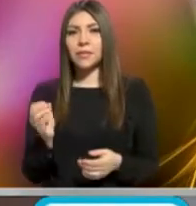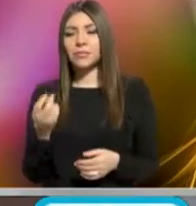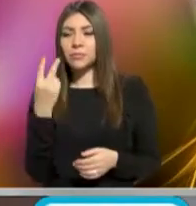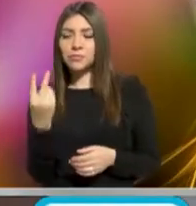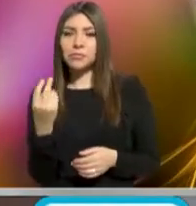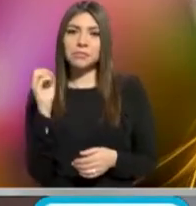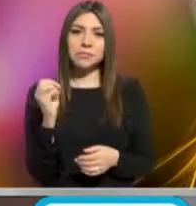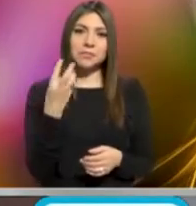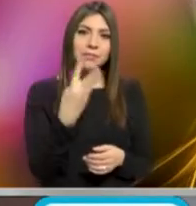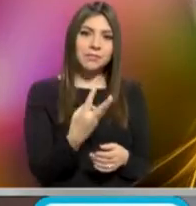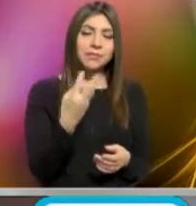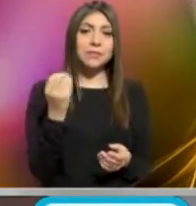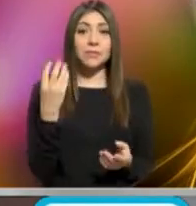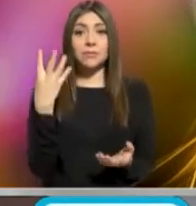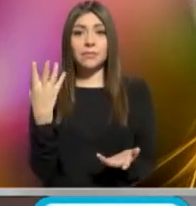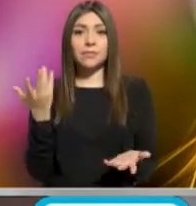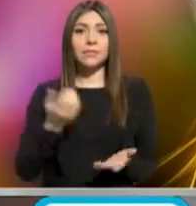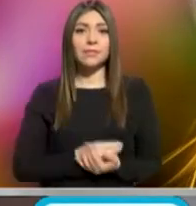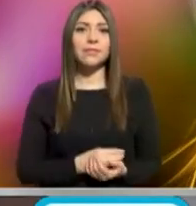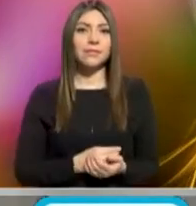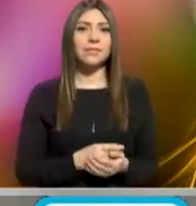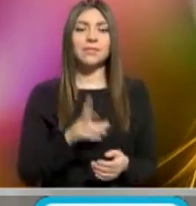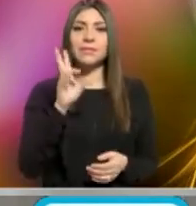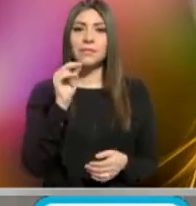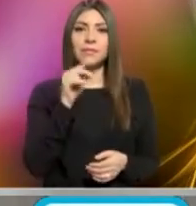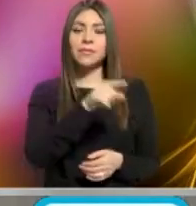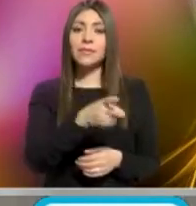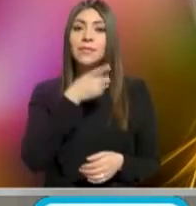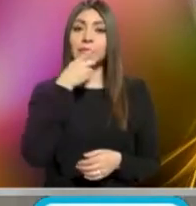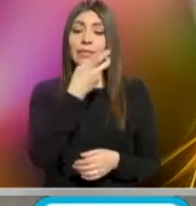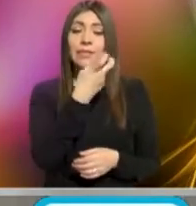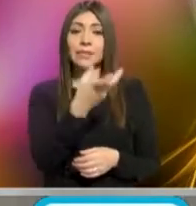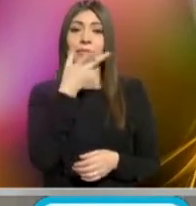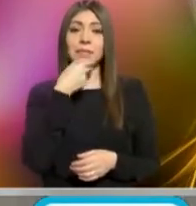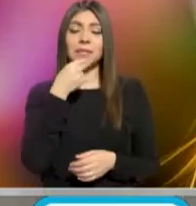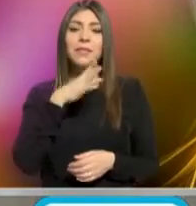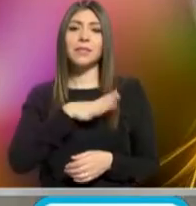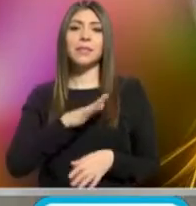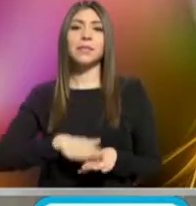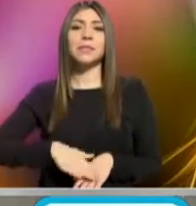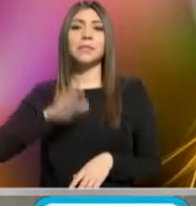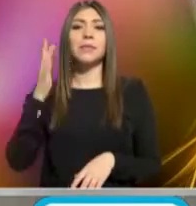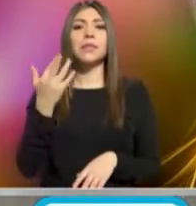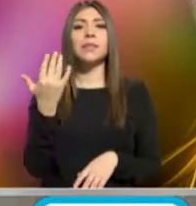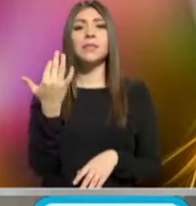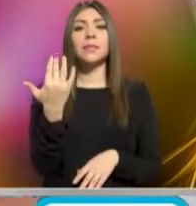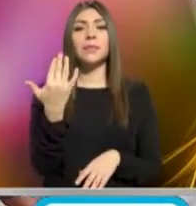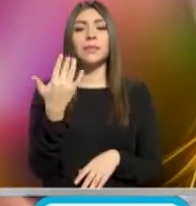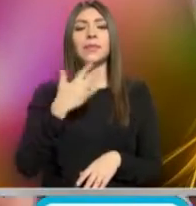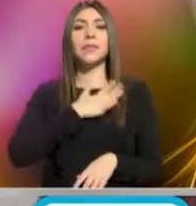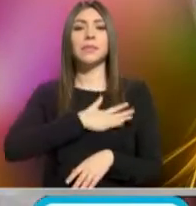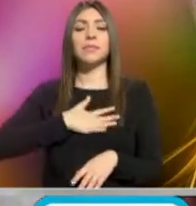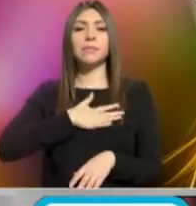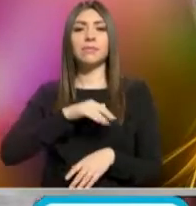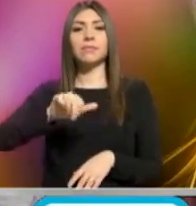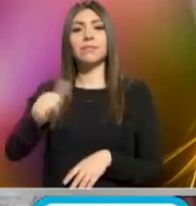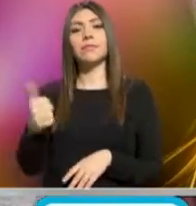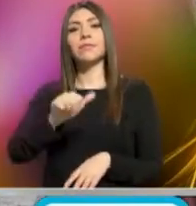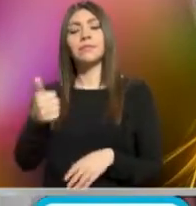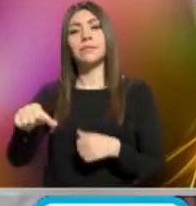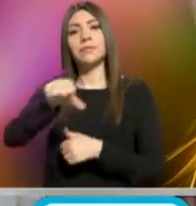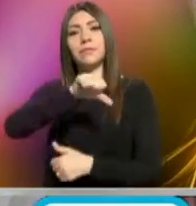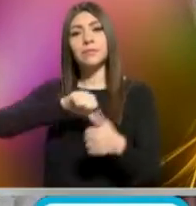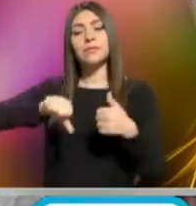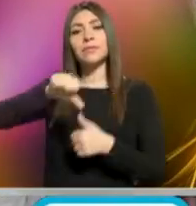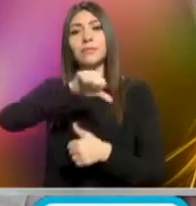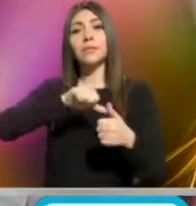unas 3, 4. Bueno, se tiene registro de que este personaje tuvo más de 50 amantes ¿Cómo?